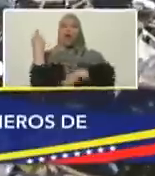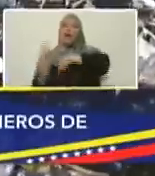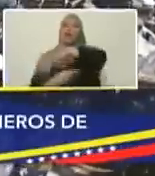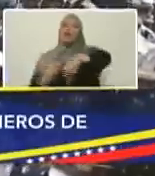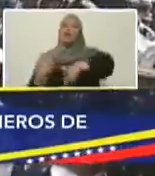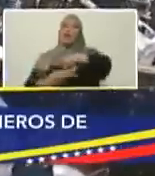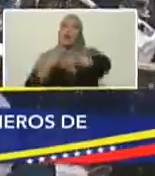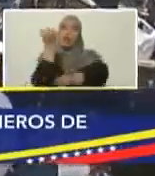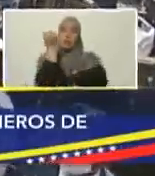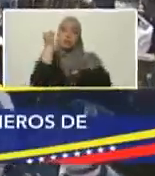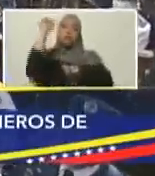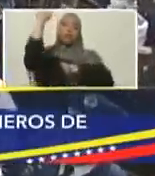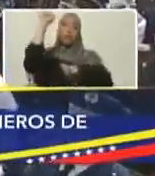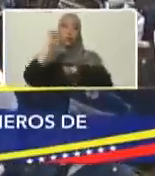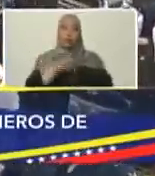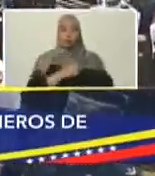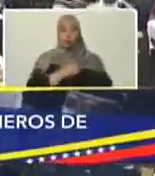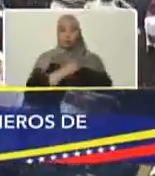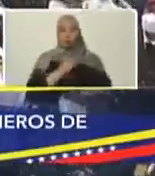revolucionaria.